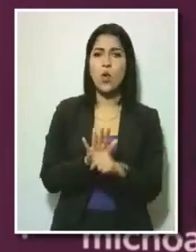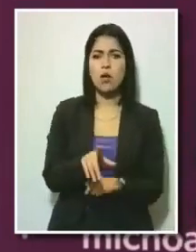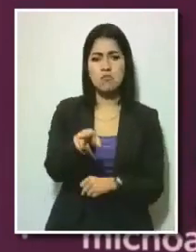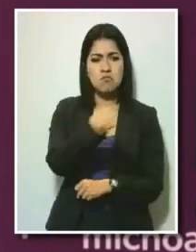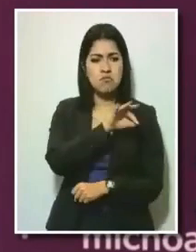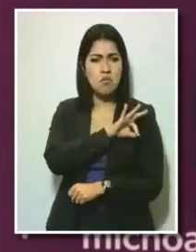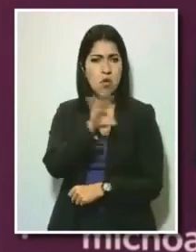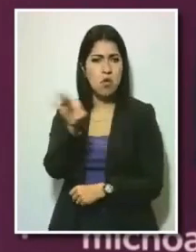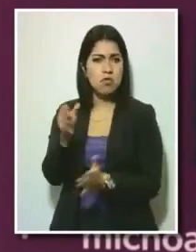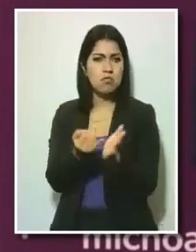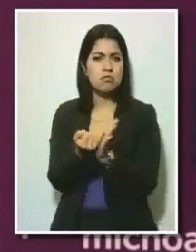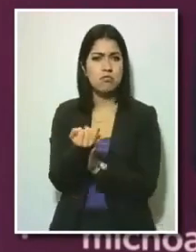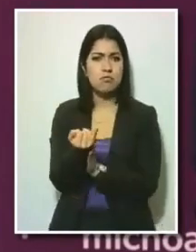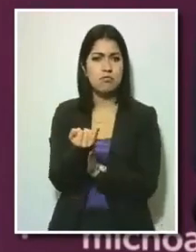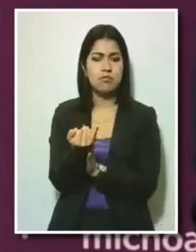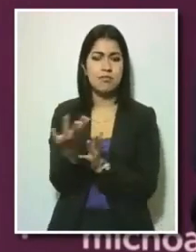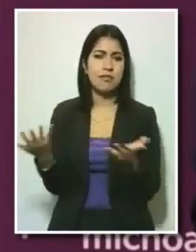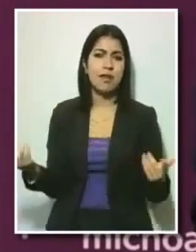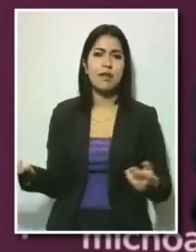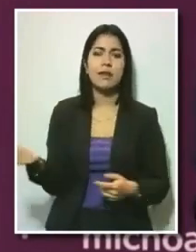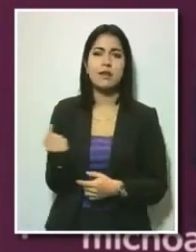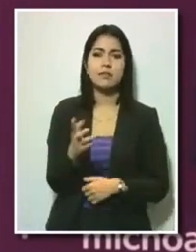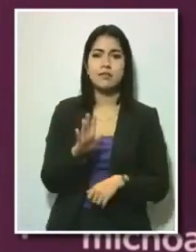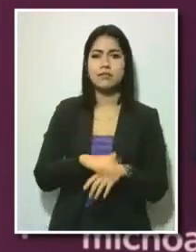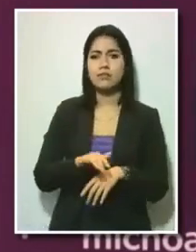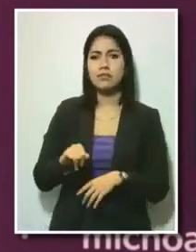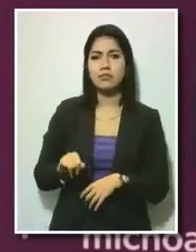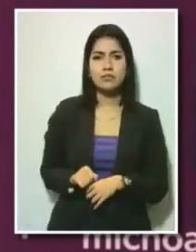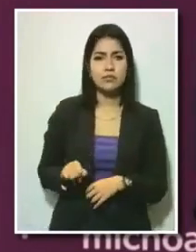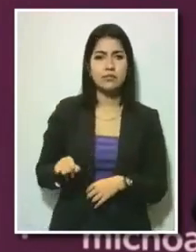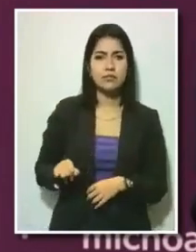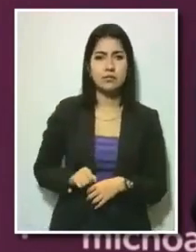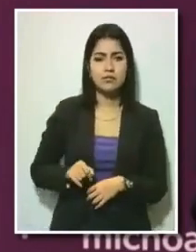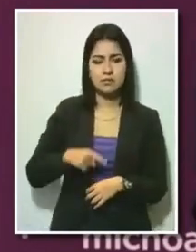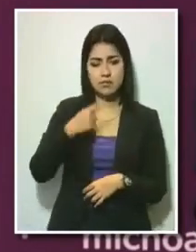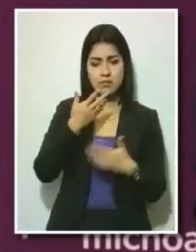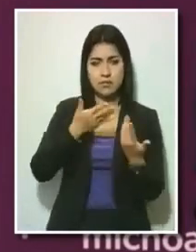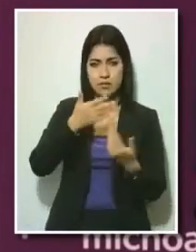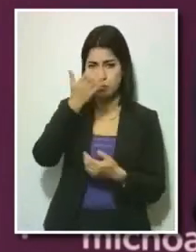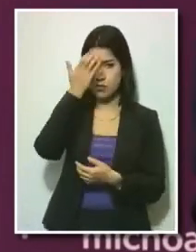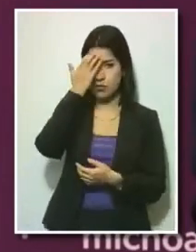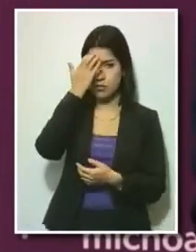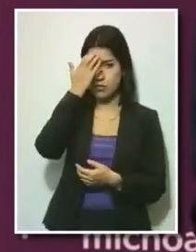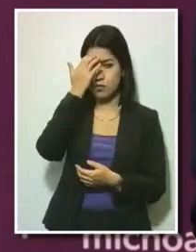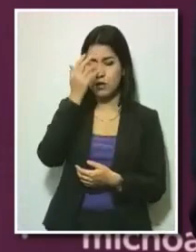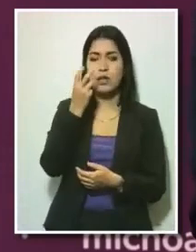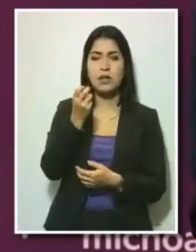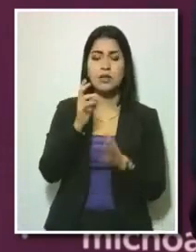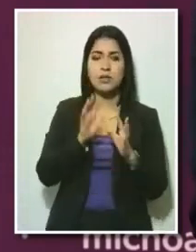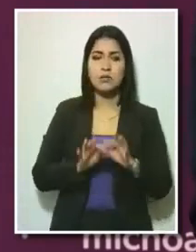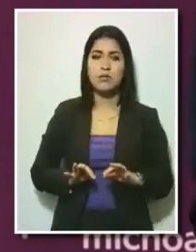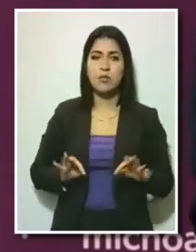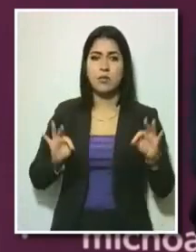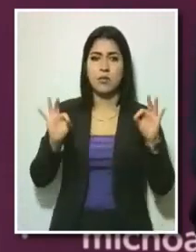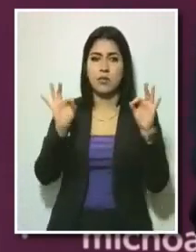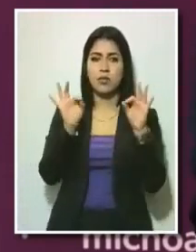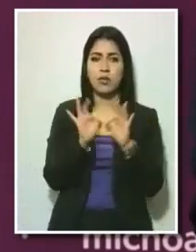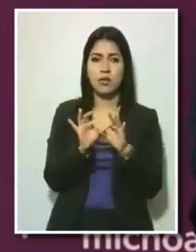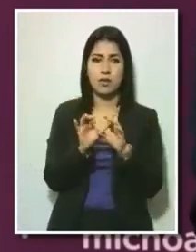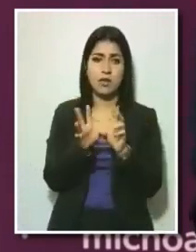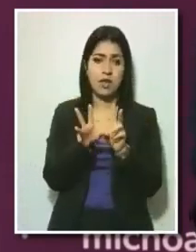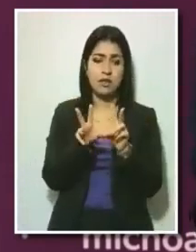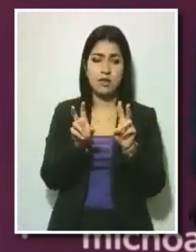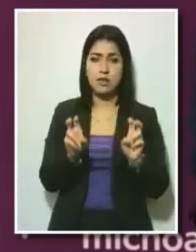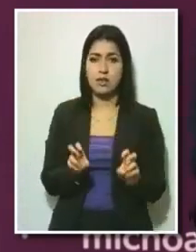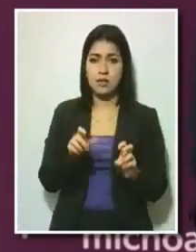es lo que les despierta su interés para el conocimiento. Y es aquí el rompimiento del gran paradigma